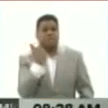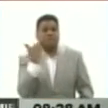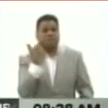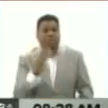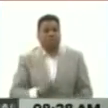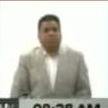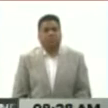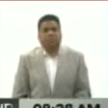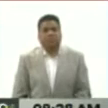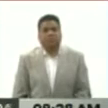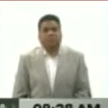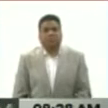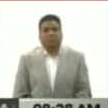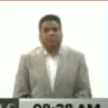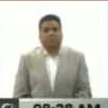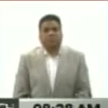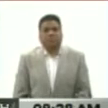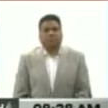Eso